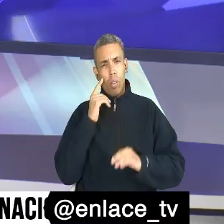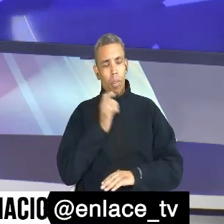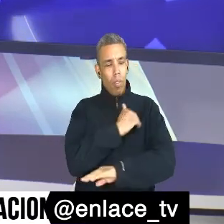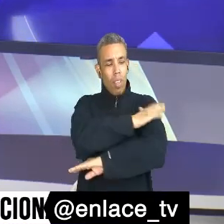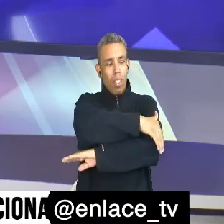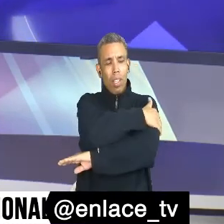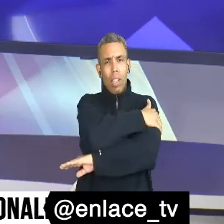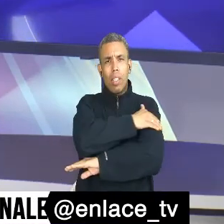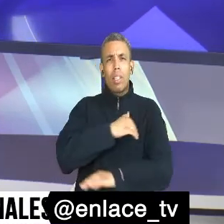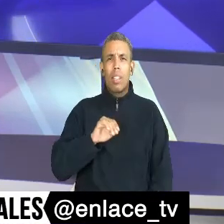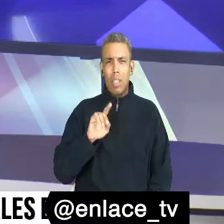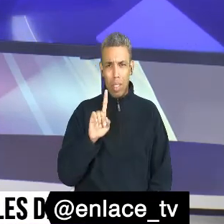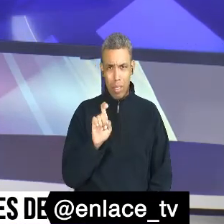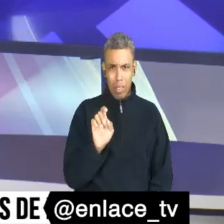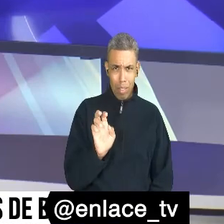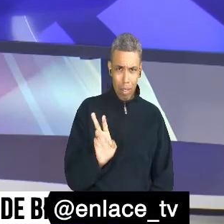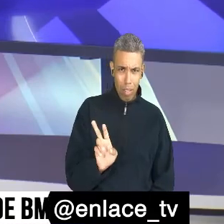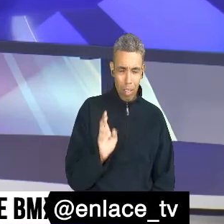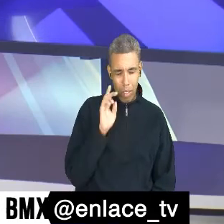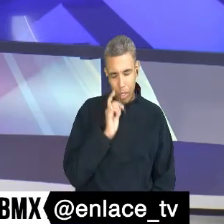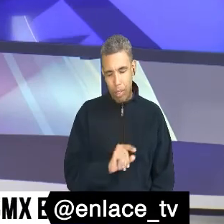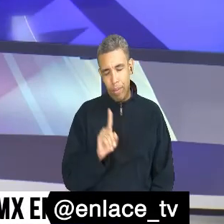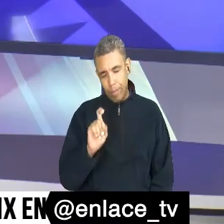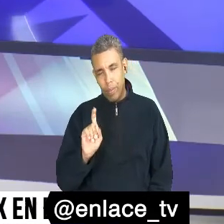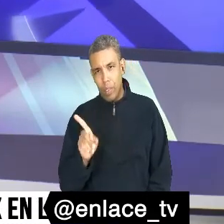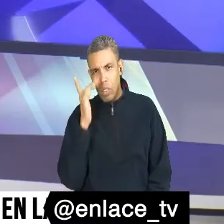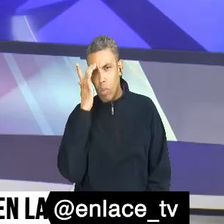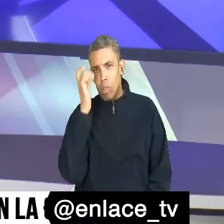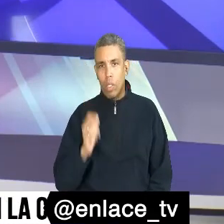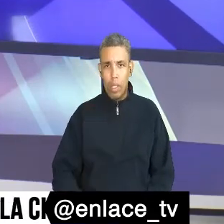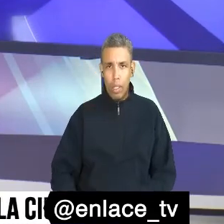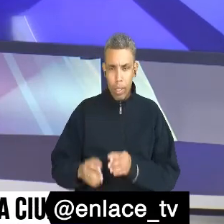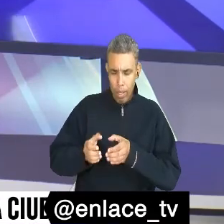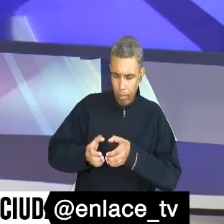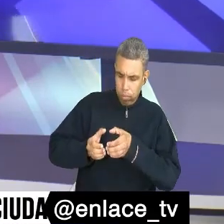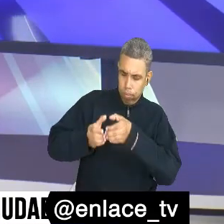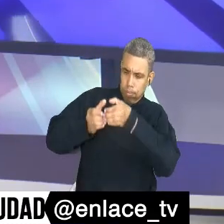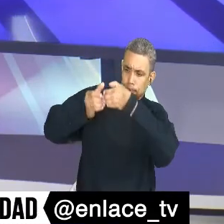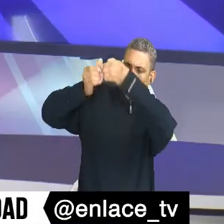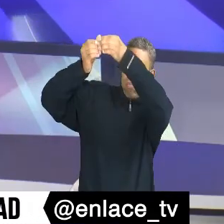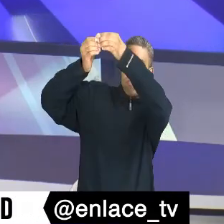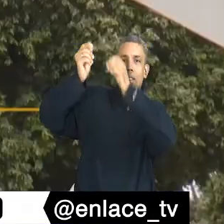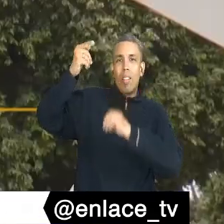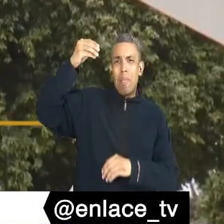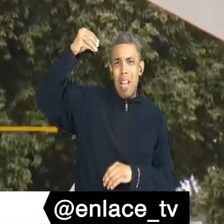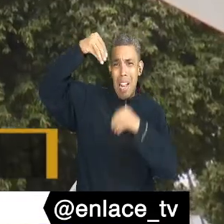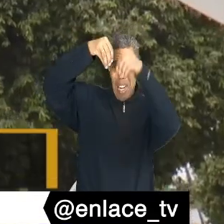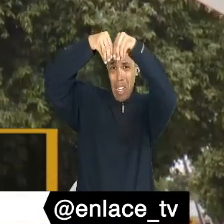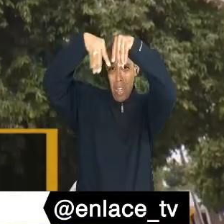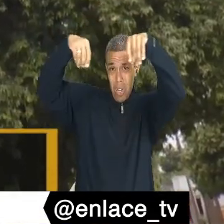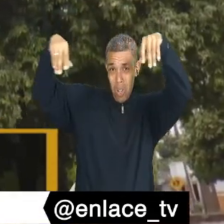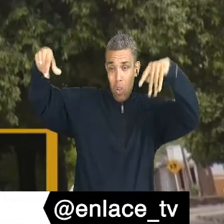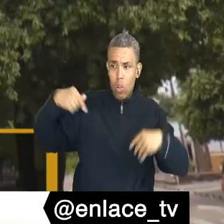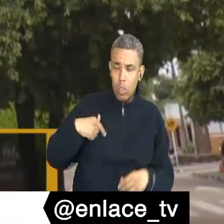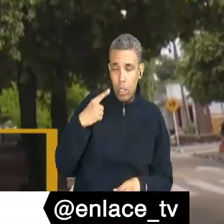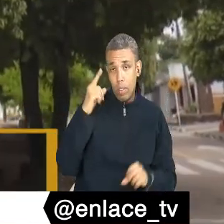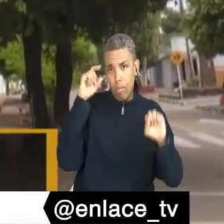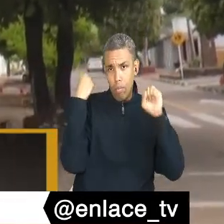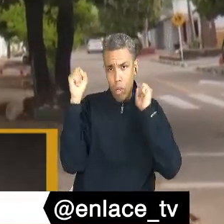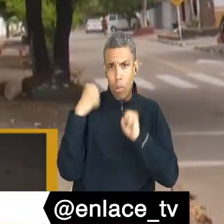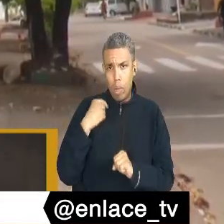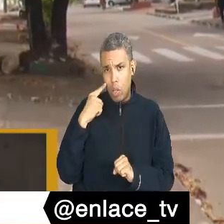El deterioro en la estructura de un poste de alumbrado público les está quitando el sueño a esa comunidad. Este poste de energía,